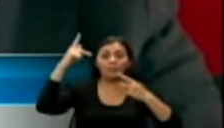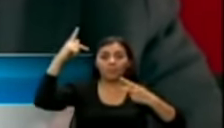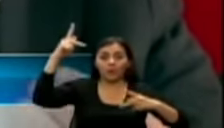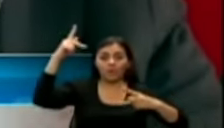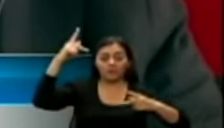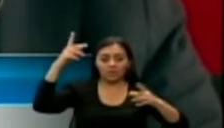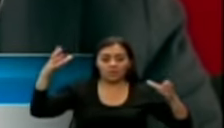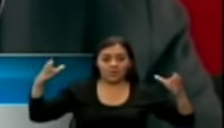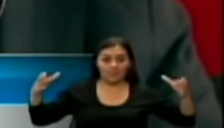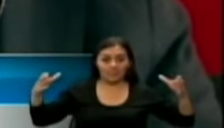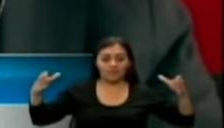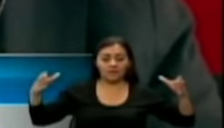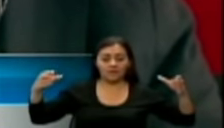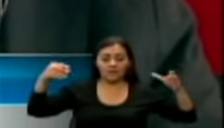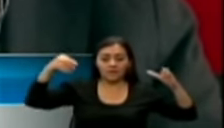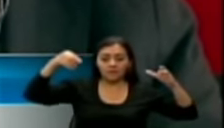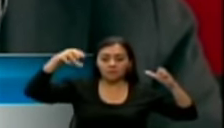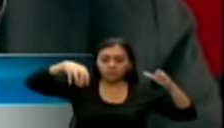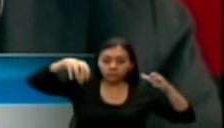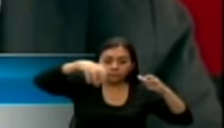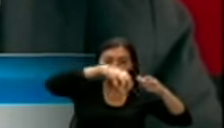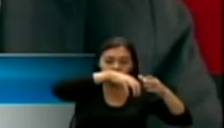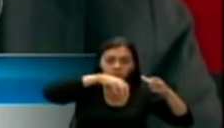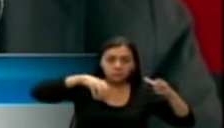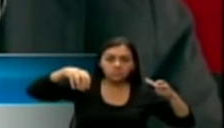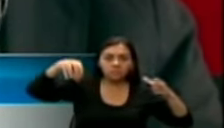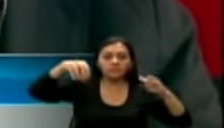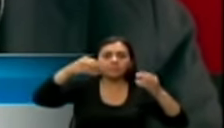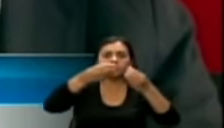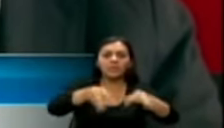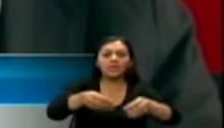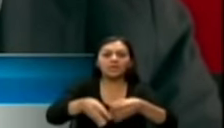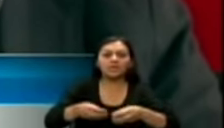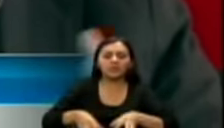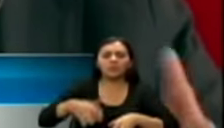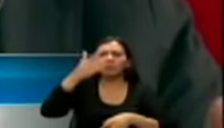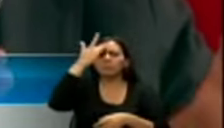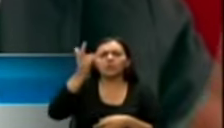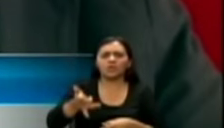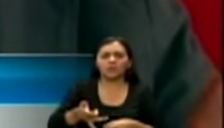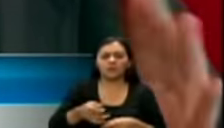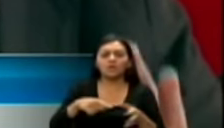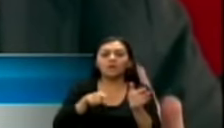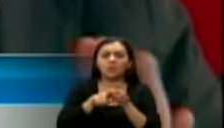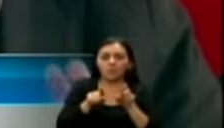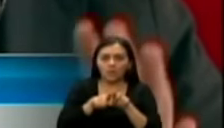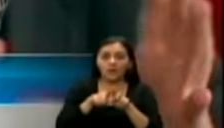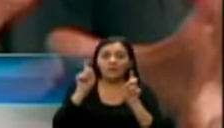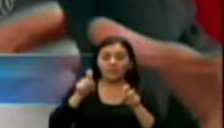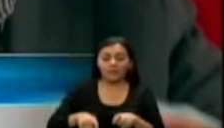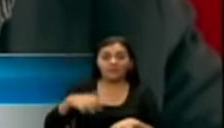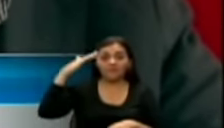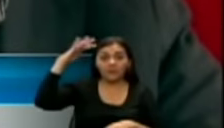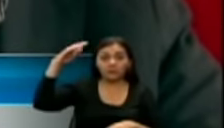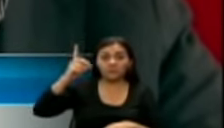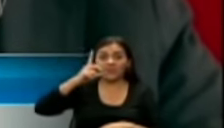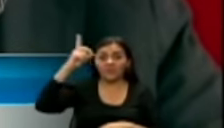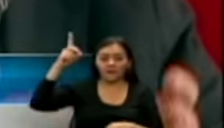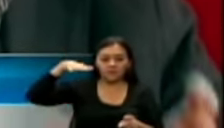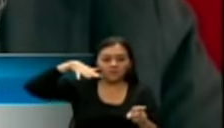ciudades. Y han dejado un campo abierto para que algunos sectores de derecha logren